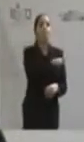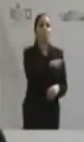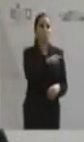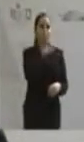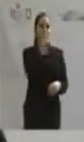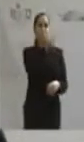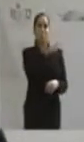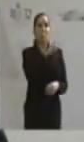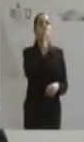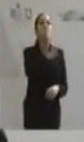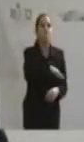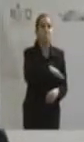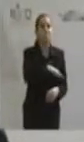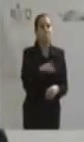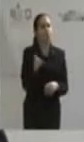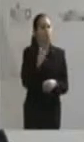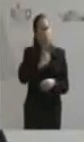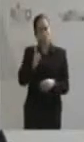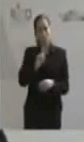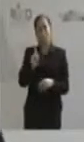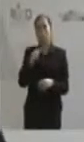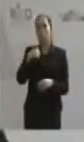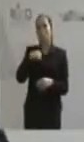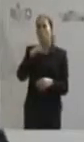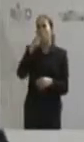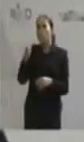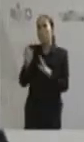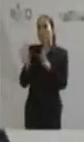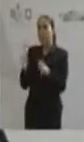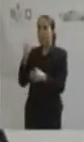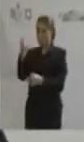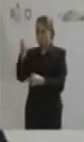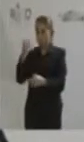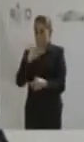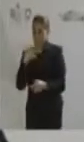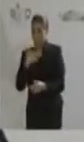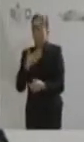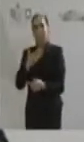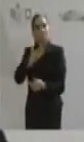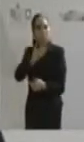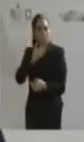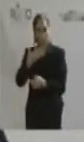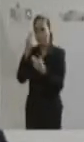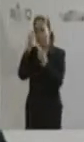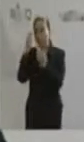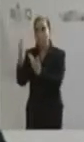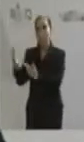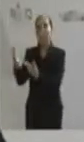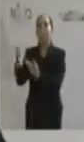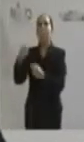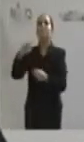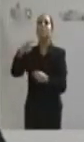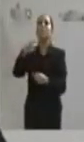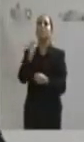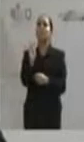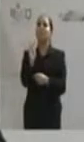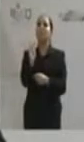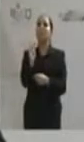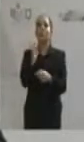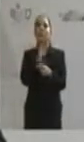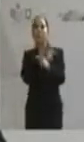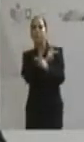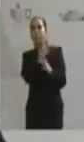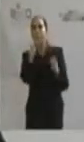malo tener dinero. Nada más la oferta, estoy seguro de las queretanas y los queretanos, que tus ingresos